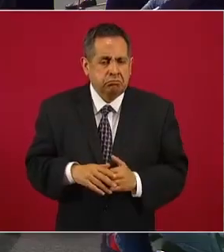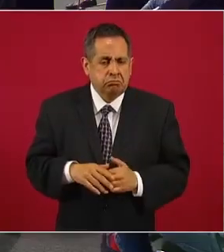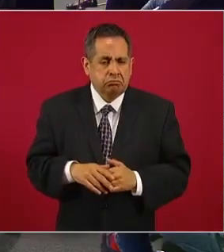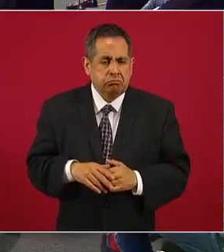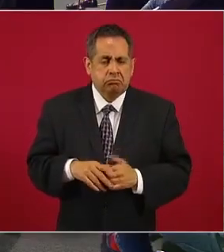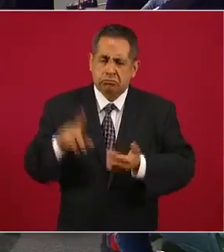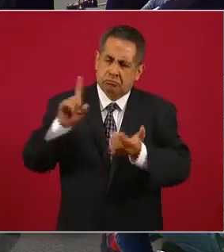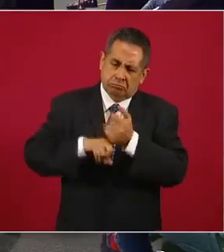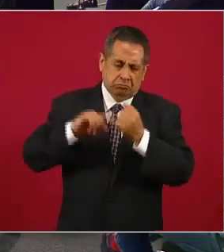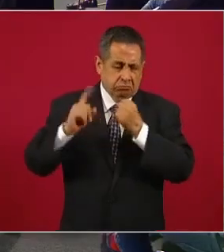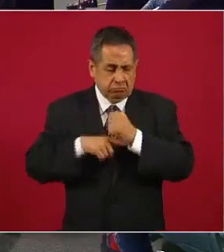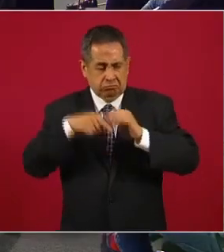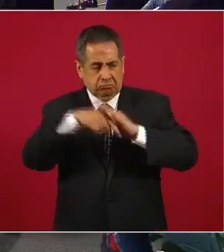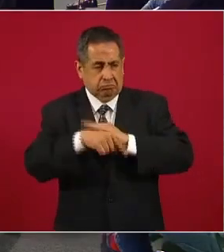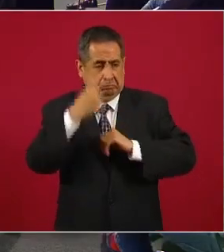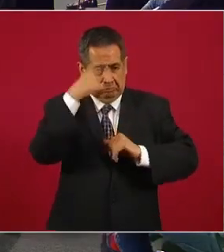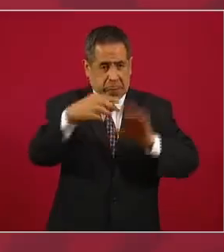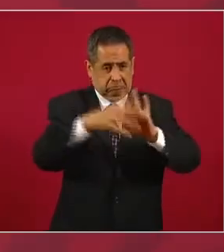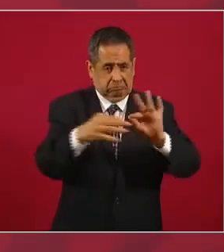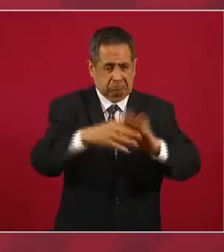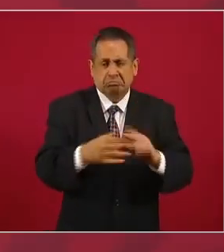de fondo.